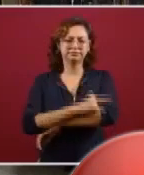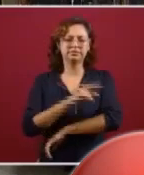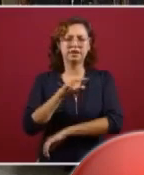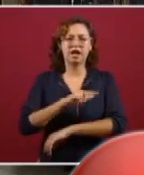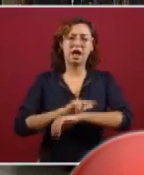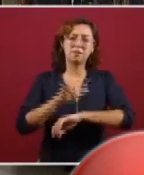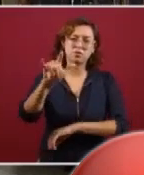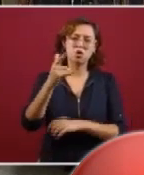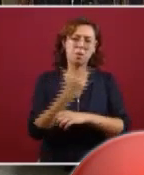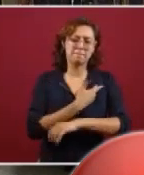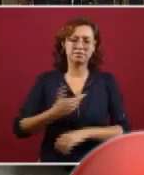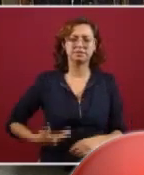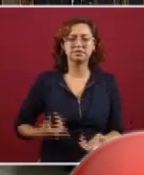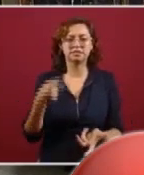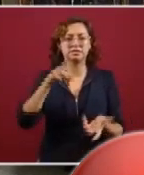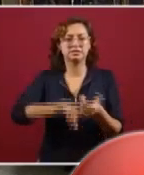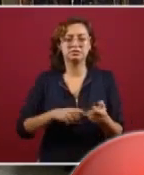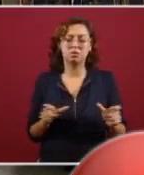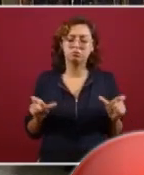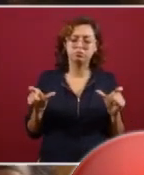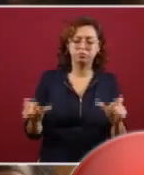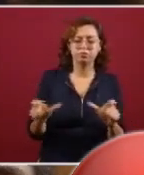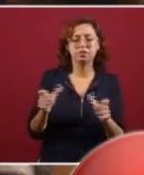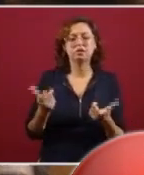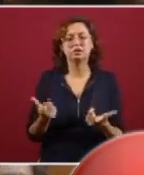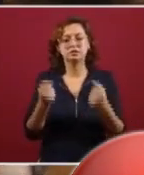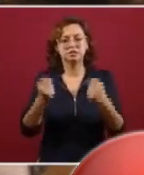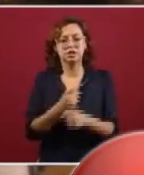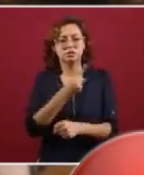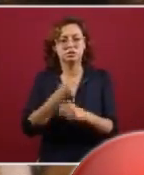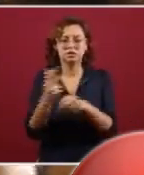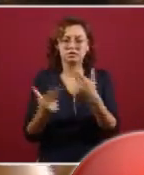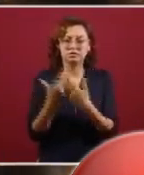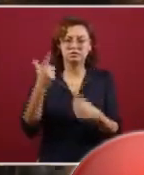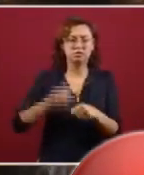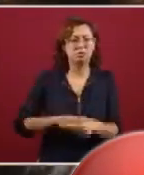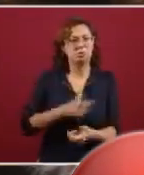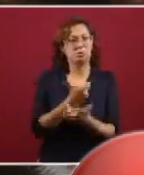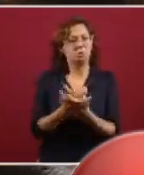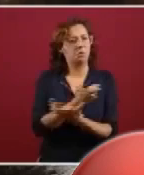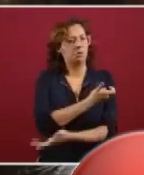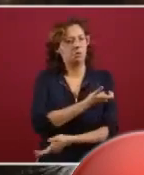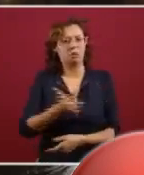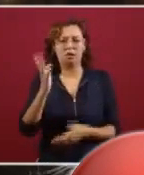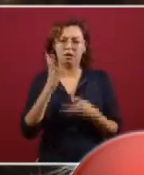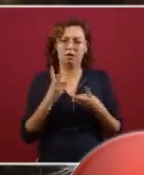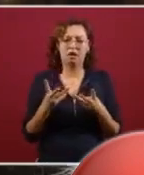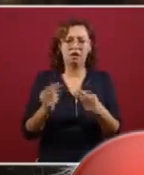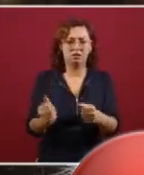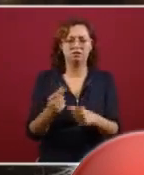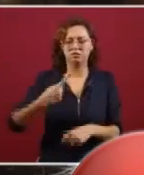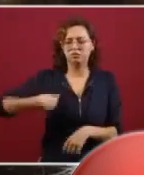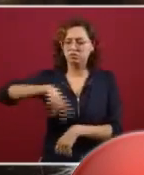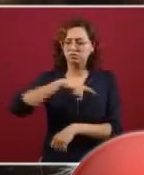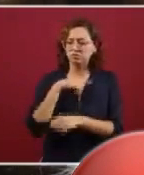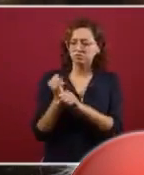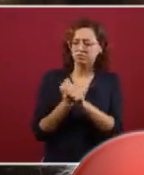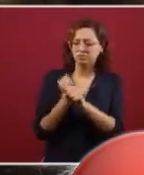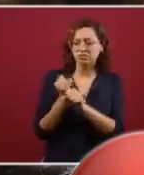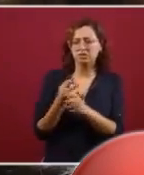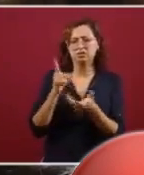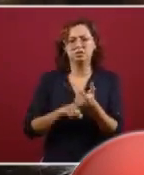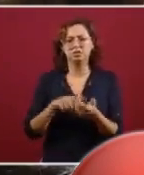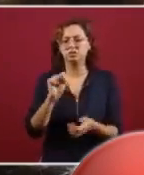gastos suntuosos por seguridad nacional. Y nosotros estamos investigando este tema, pero en la Secretaría de Gobernación